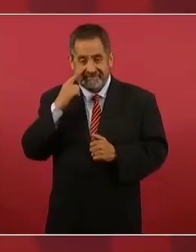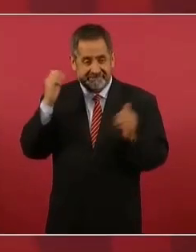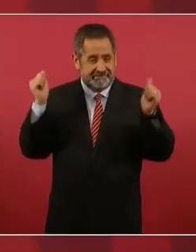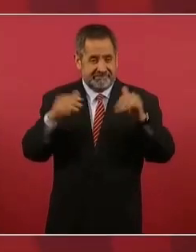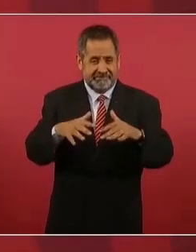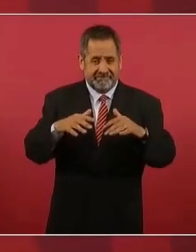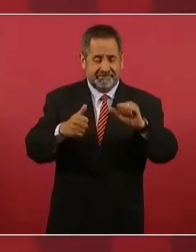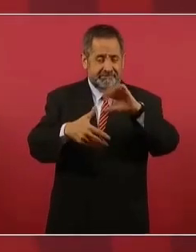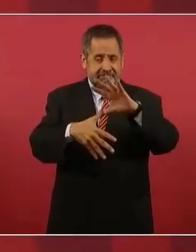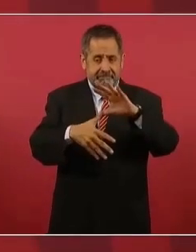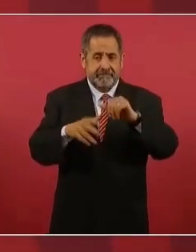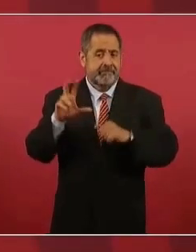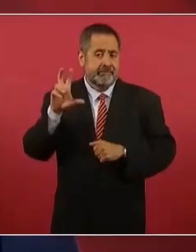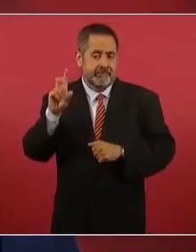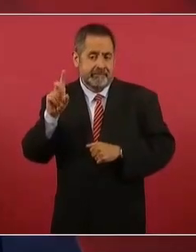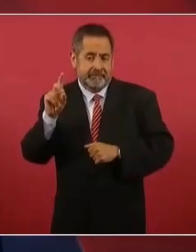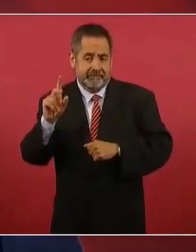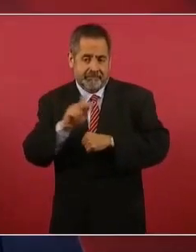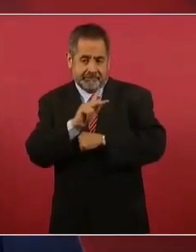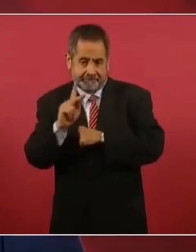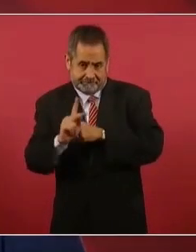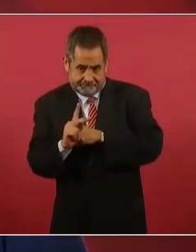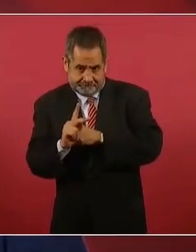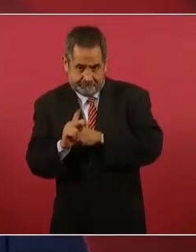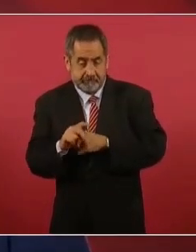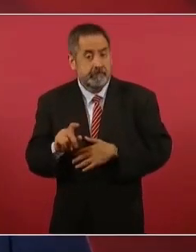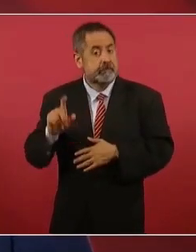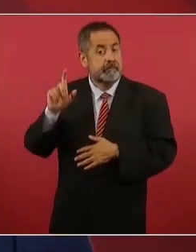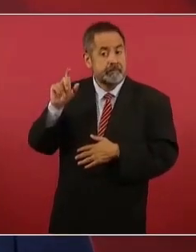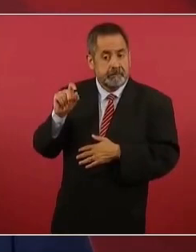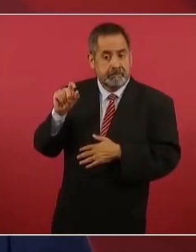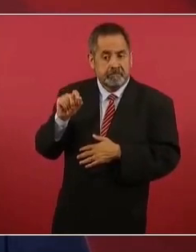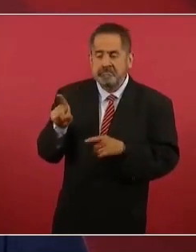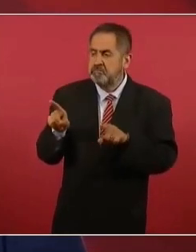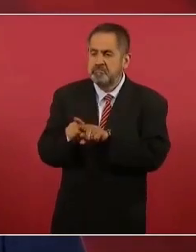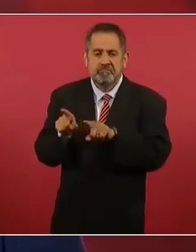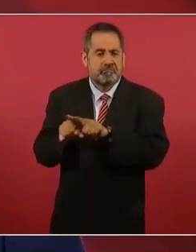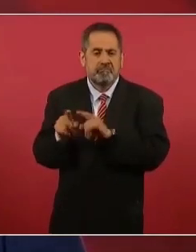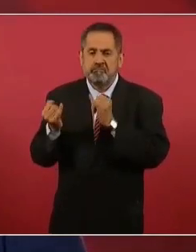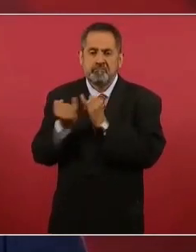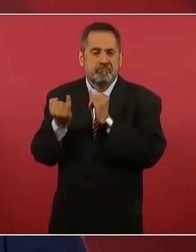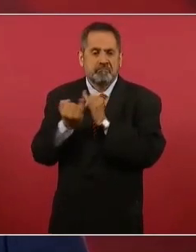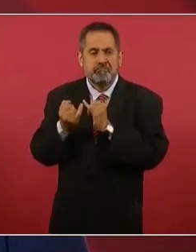que participaron 20 se pronunciaron